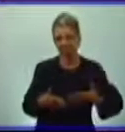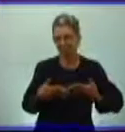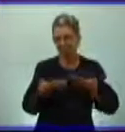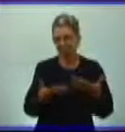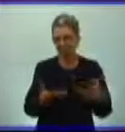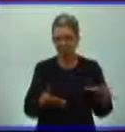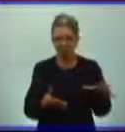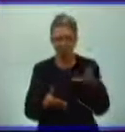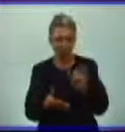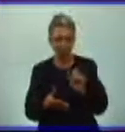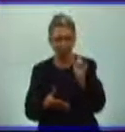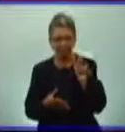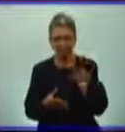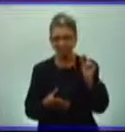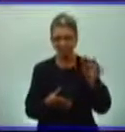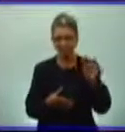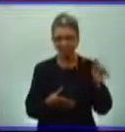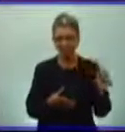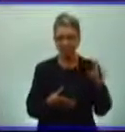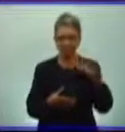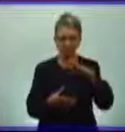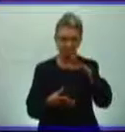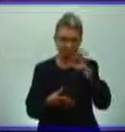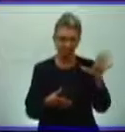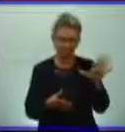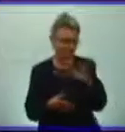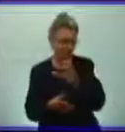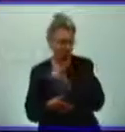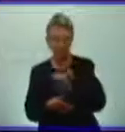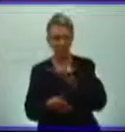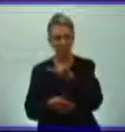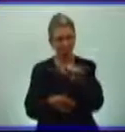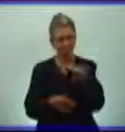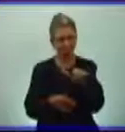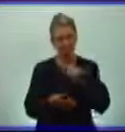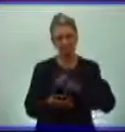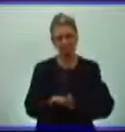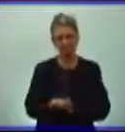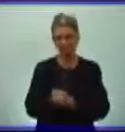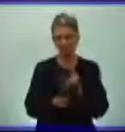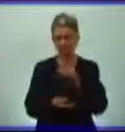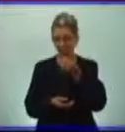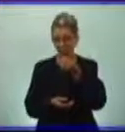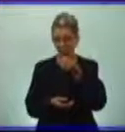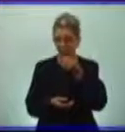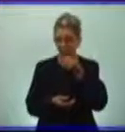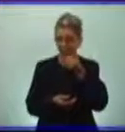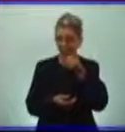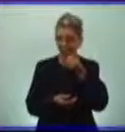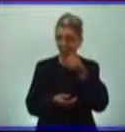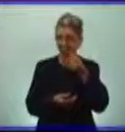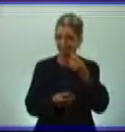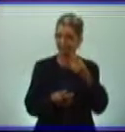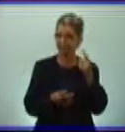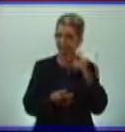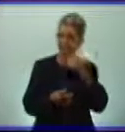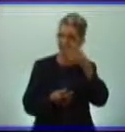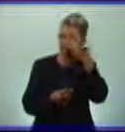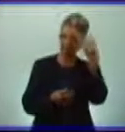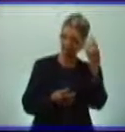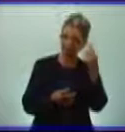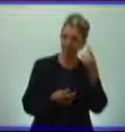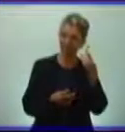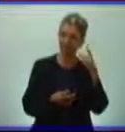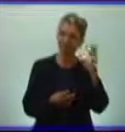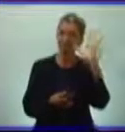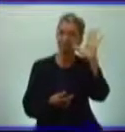ha beneficiado a todos los pobladores del país por igual. No podemos dejar de mencionar los bellos paisajes que existen